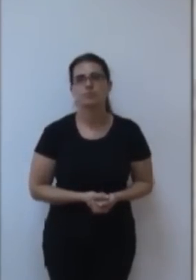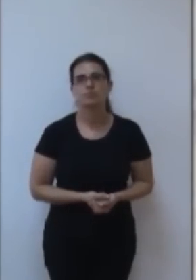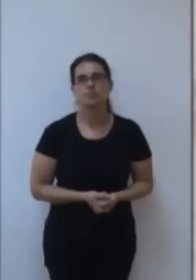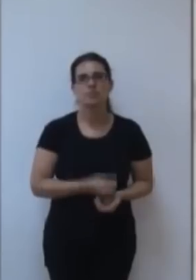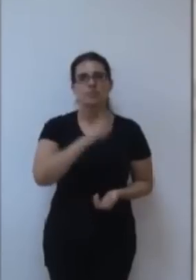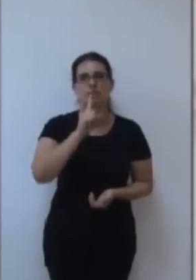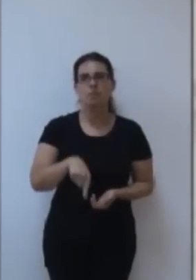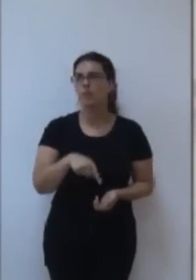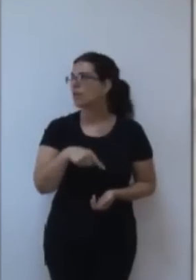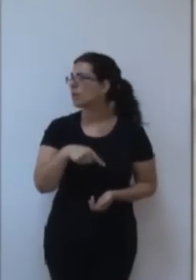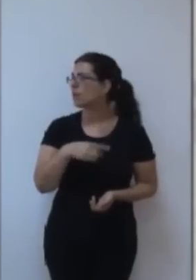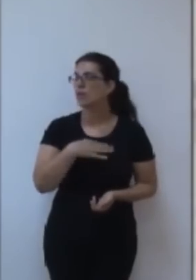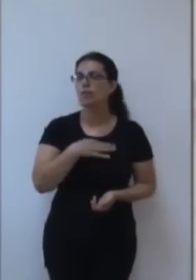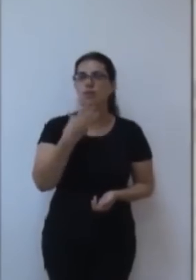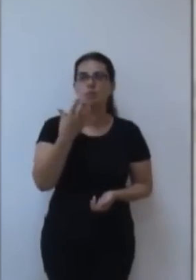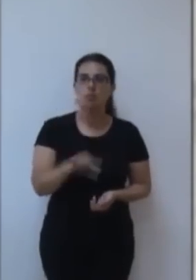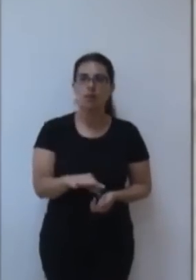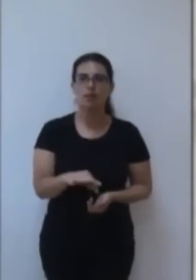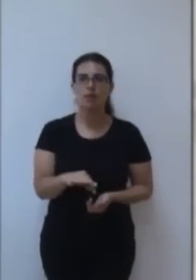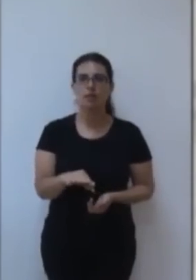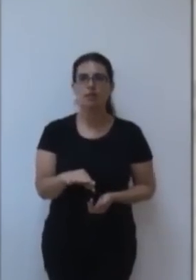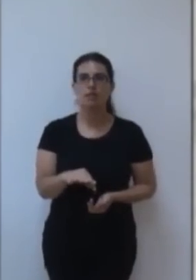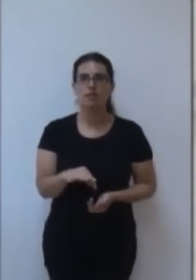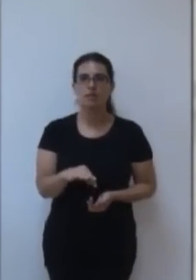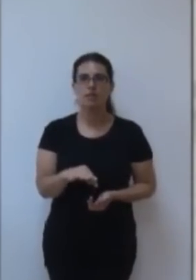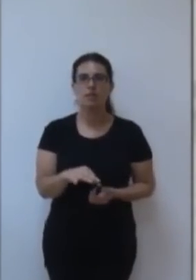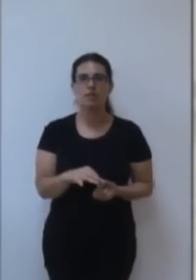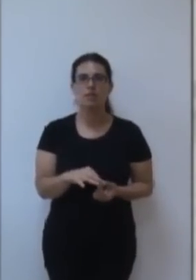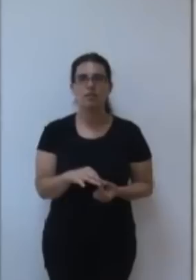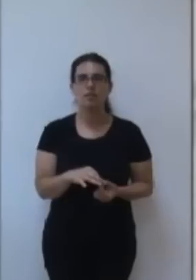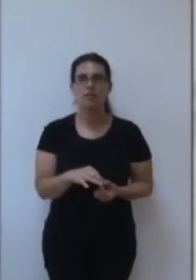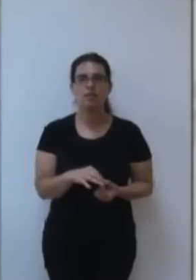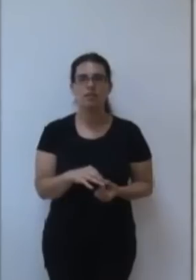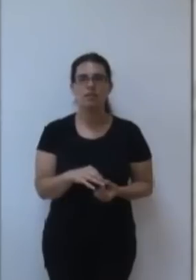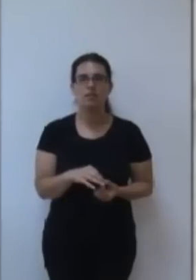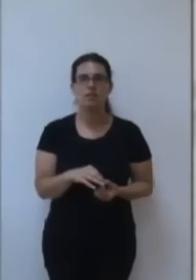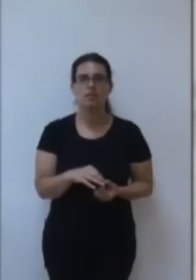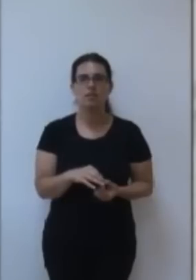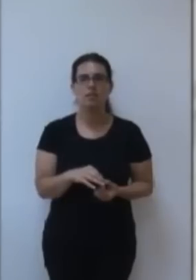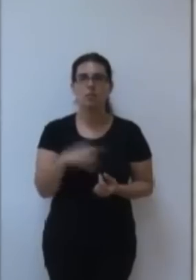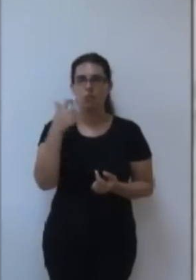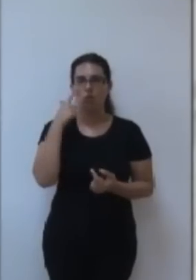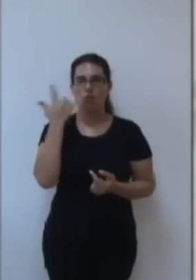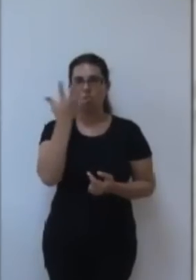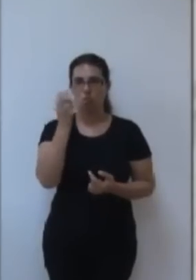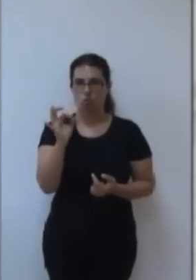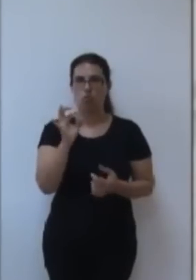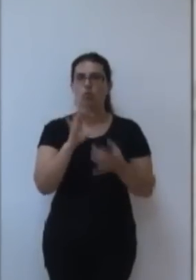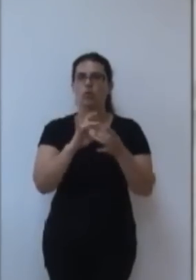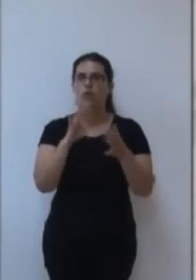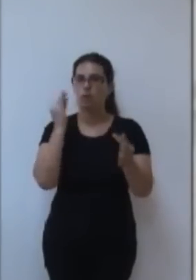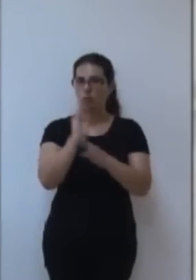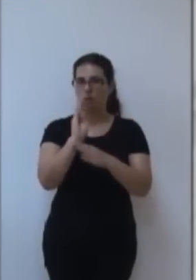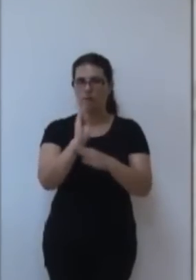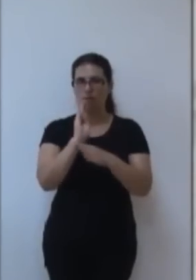Quizá también un poco una bombillita ahí, ¿no? De esas que parpadean, para tener un poco de cuidado y que no nos volvamos locos